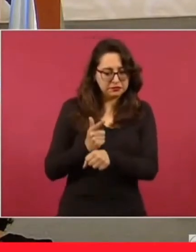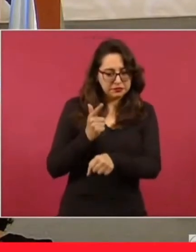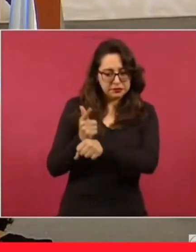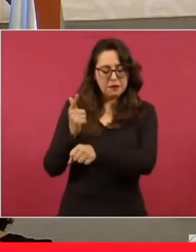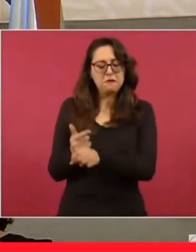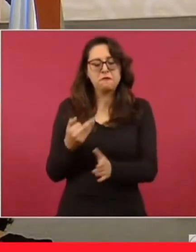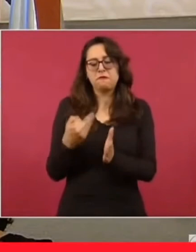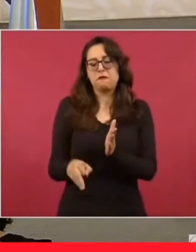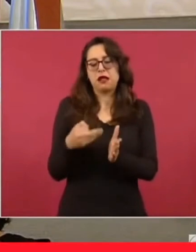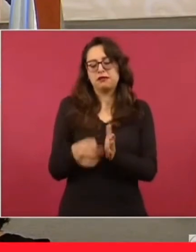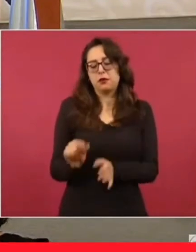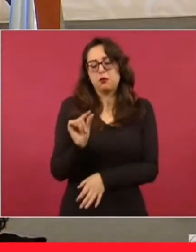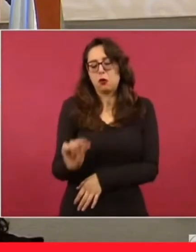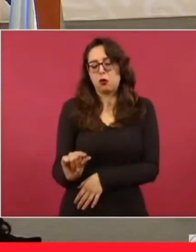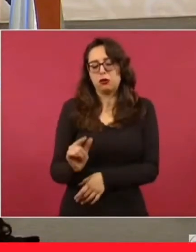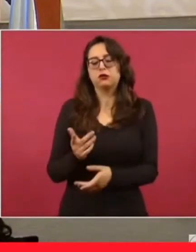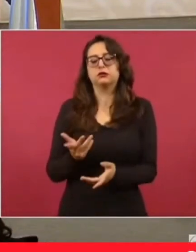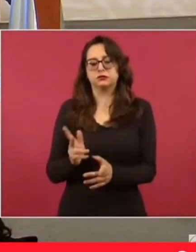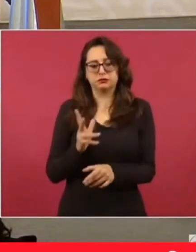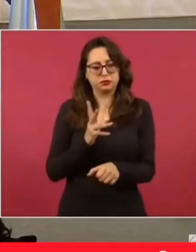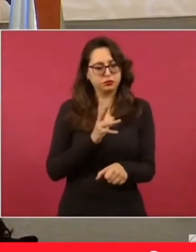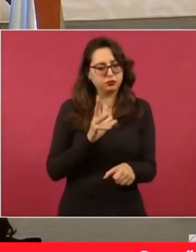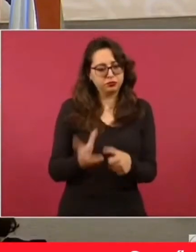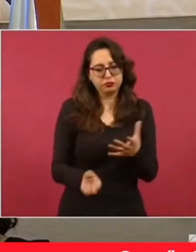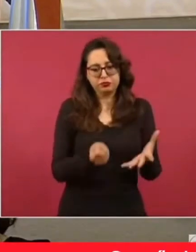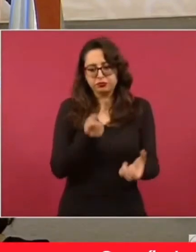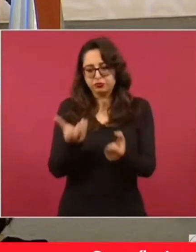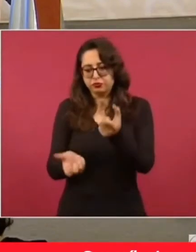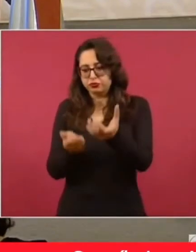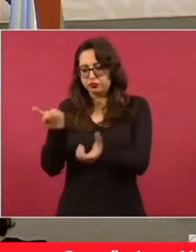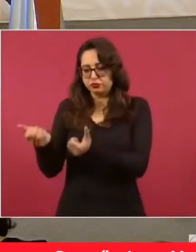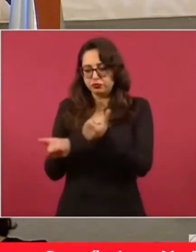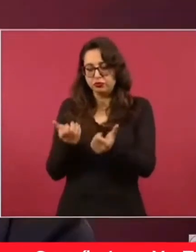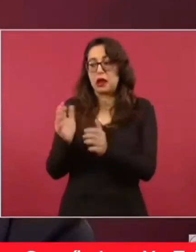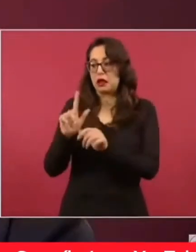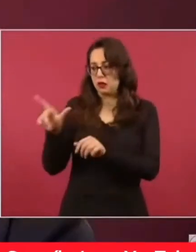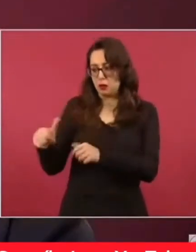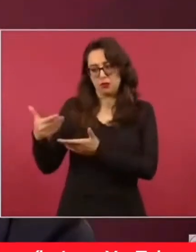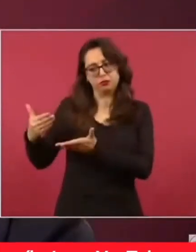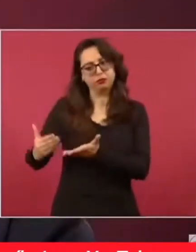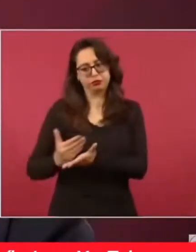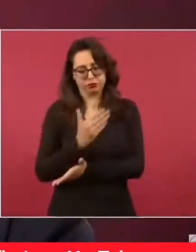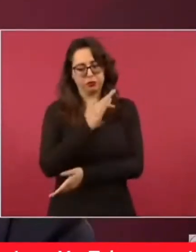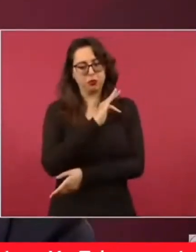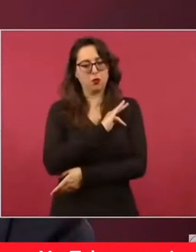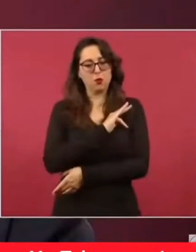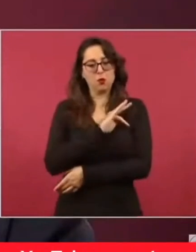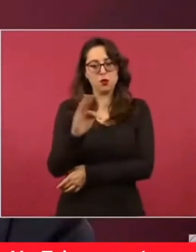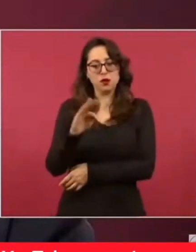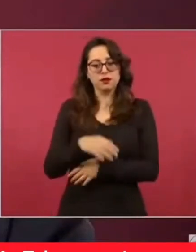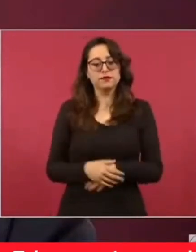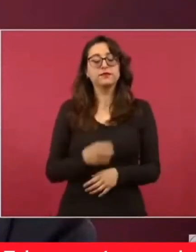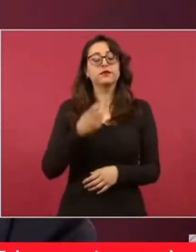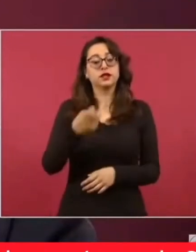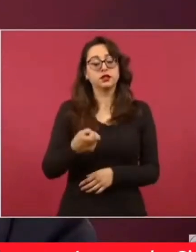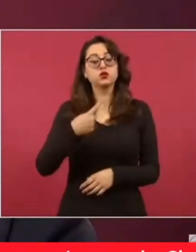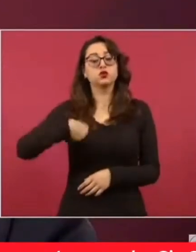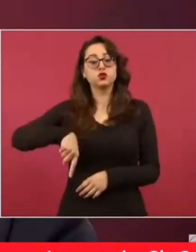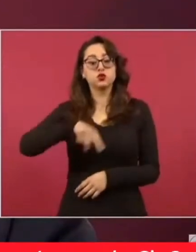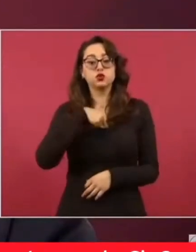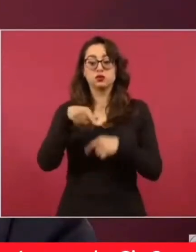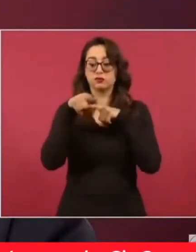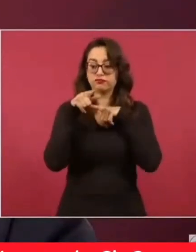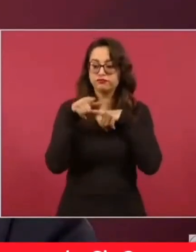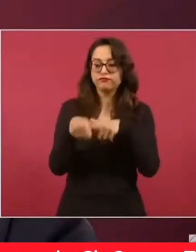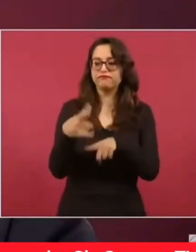de manera plena. Como ven ustedes, hemos seguido avanzando en el acopio de materiales arqueológicos.